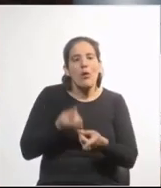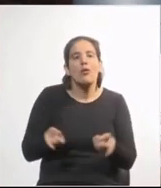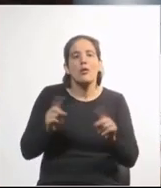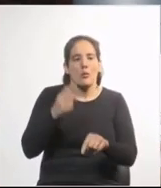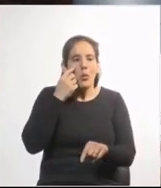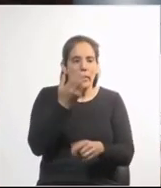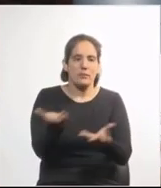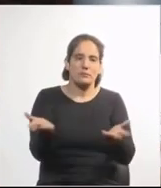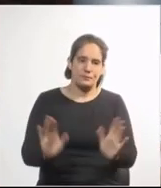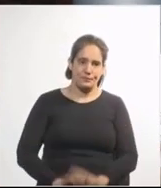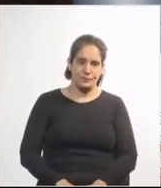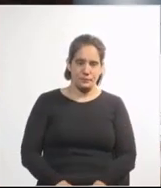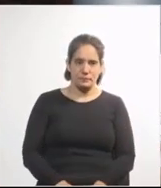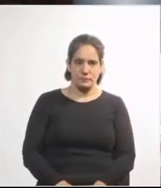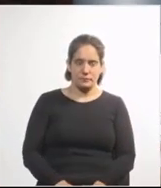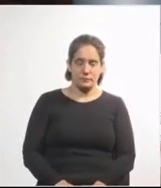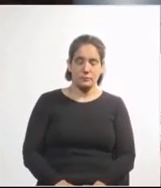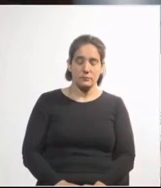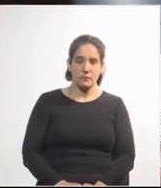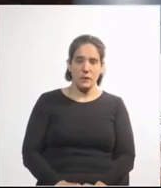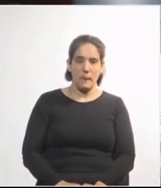Bención.